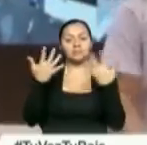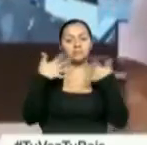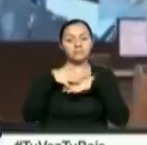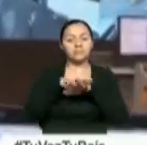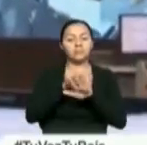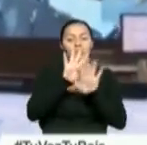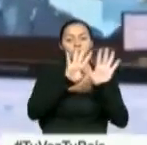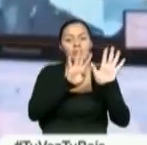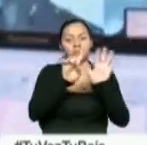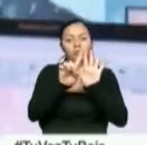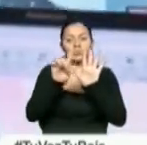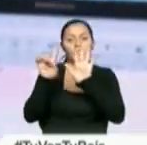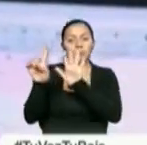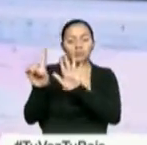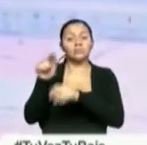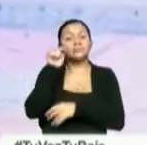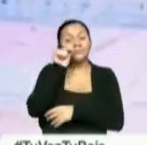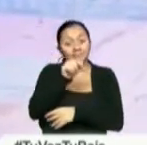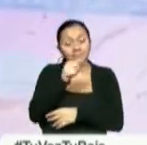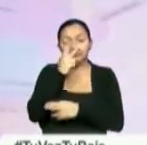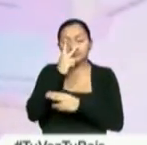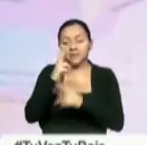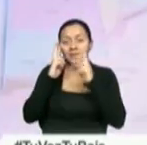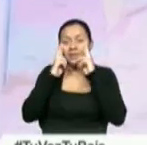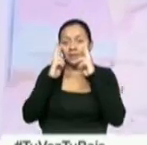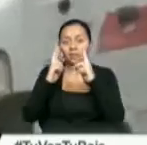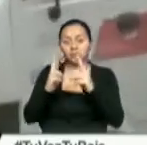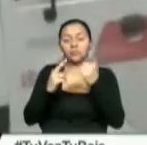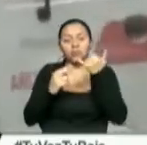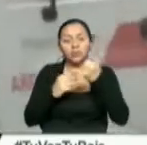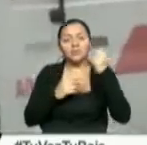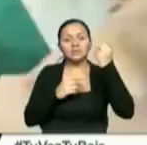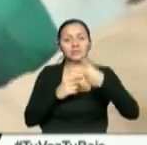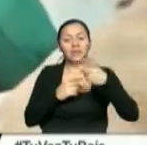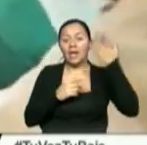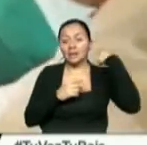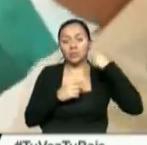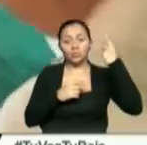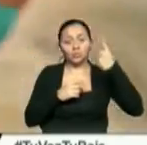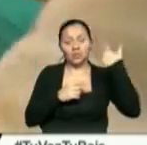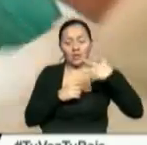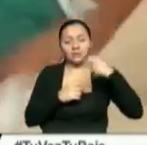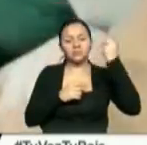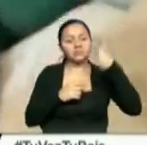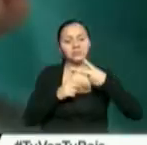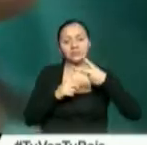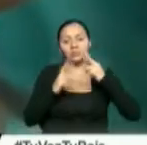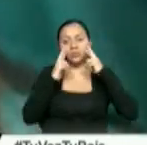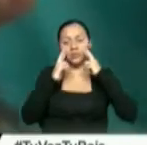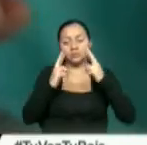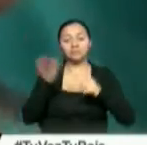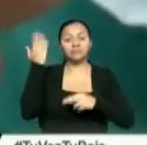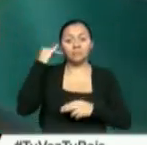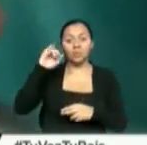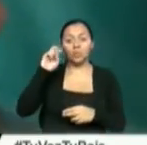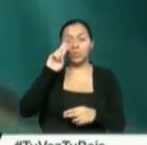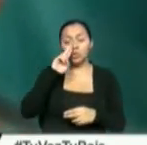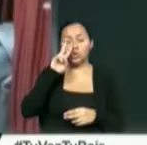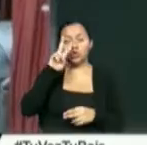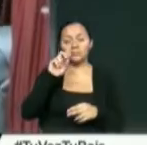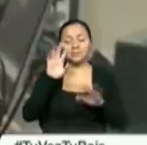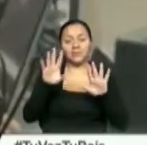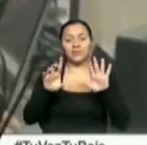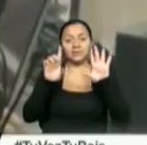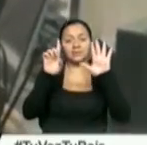en 1911 esta mención de honor es la segunda que recibe el eco 1911 ya que en junio de 2016 la